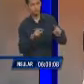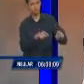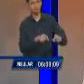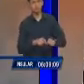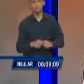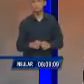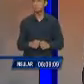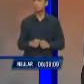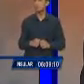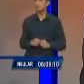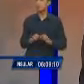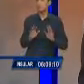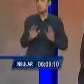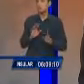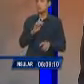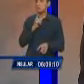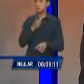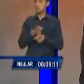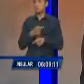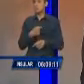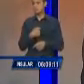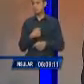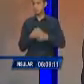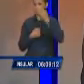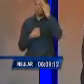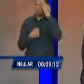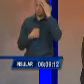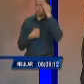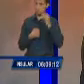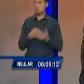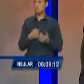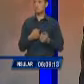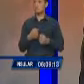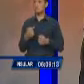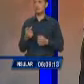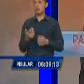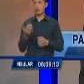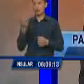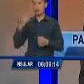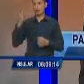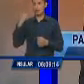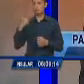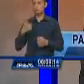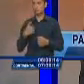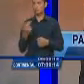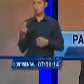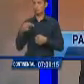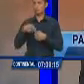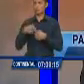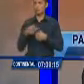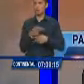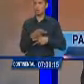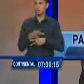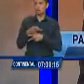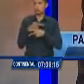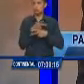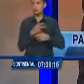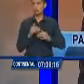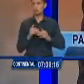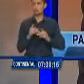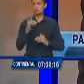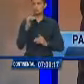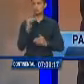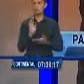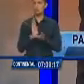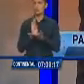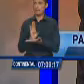la verdad es que yo conozco un poco de esto porque tuve la suerte de ser parte del Consejo Superior del IES cuando